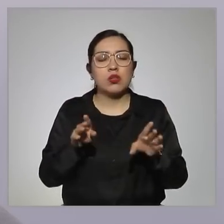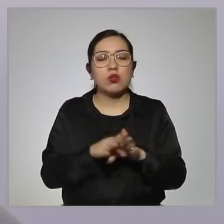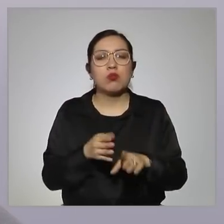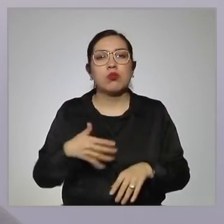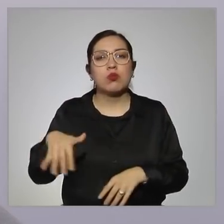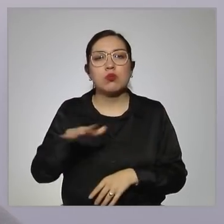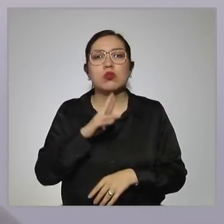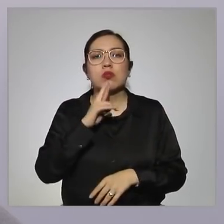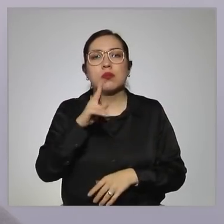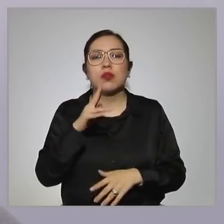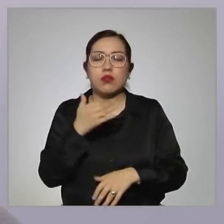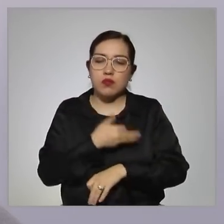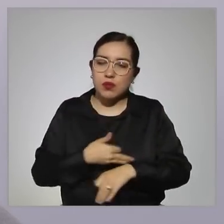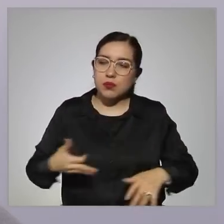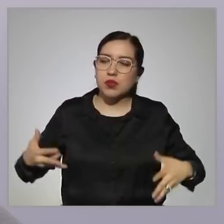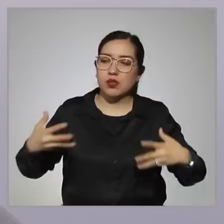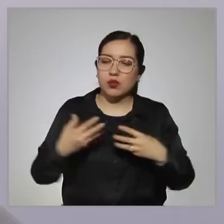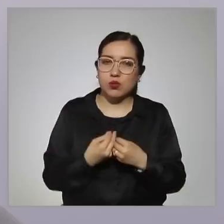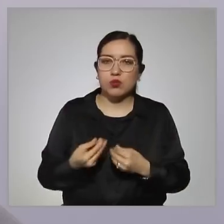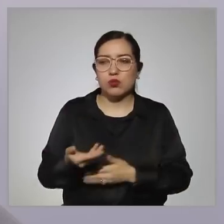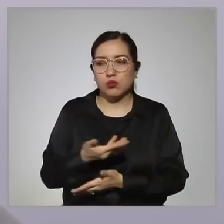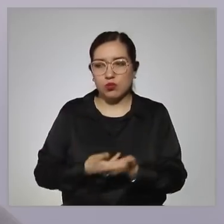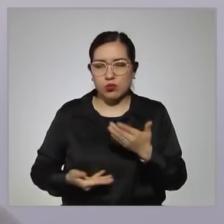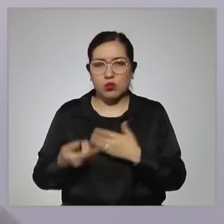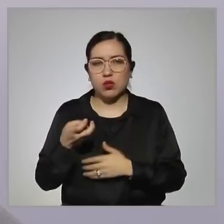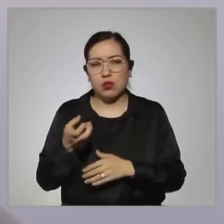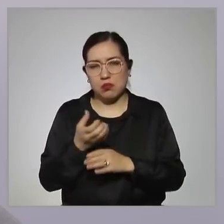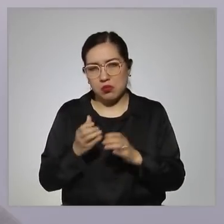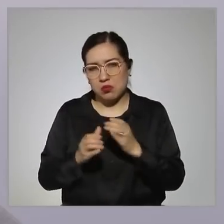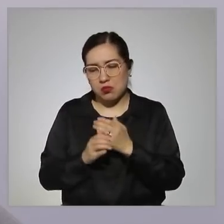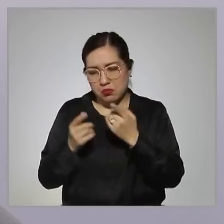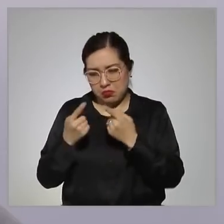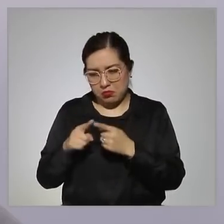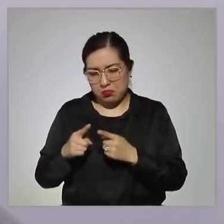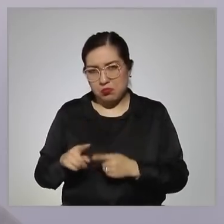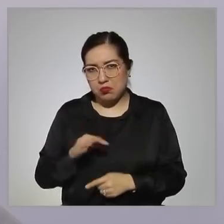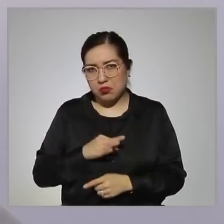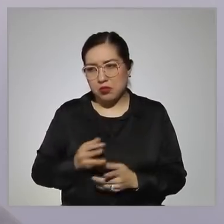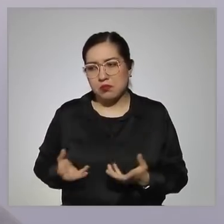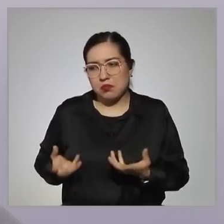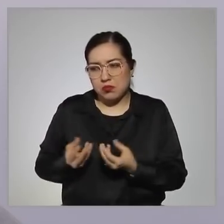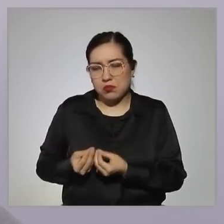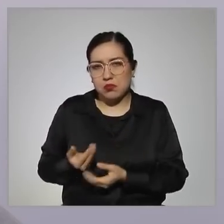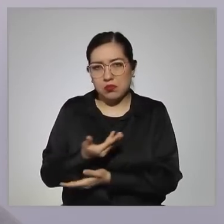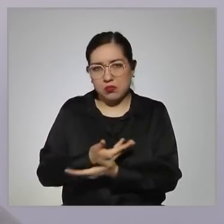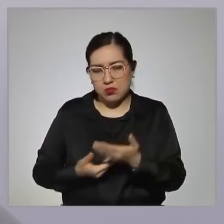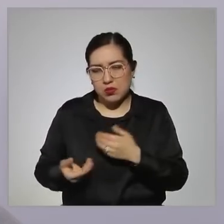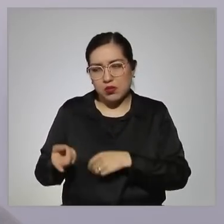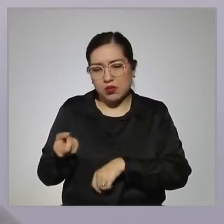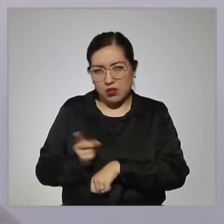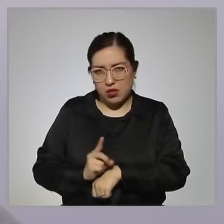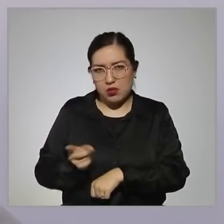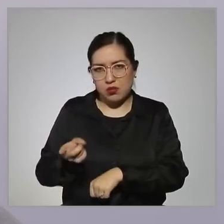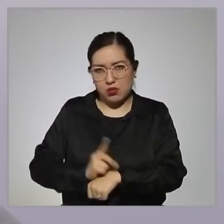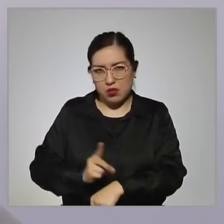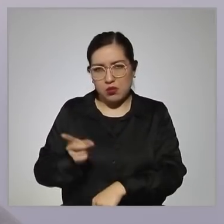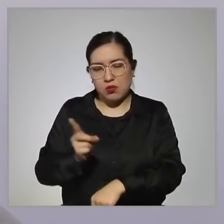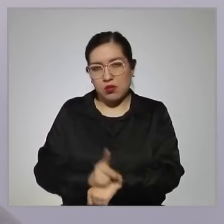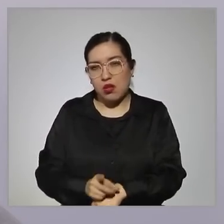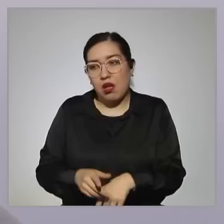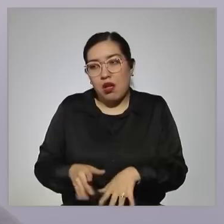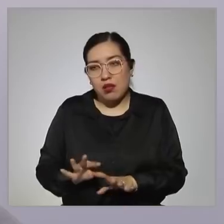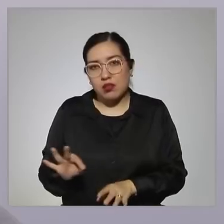poder convivir en familia, ¿no? Eso realmente son como cosas pequeñas que se construyen como un poco el día a día, ¿no? Y tal